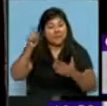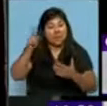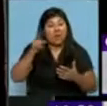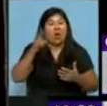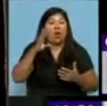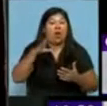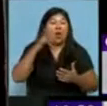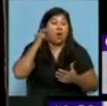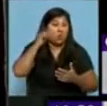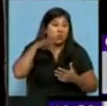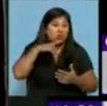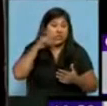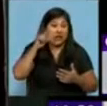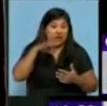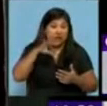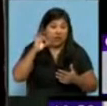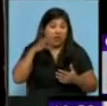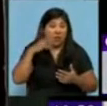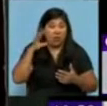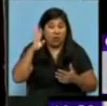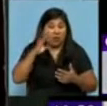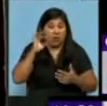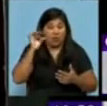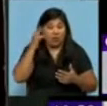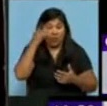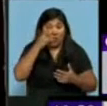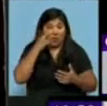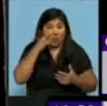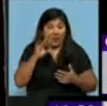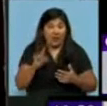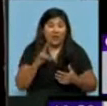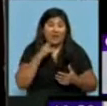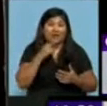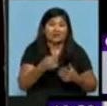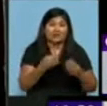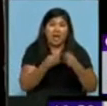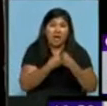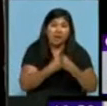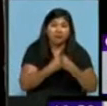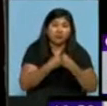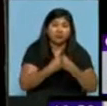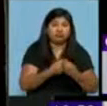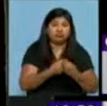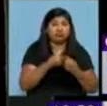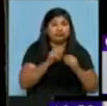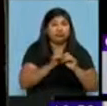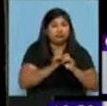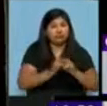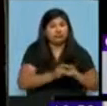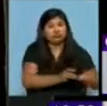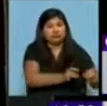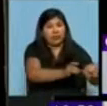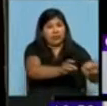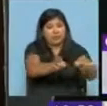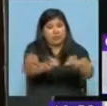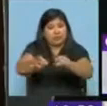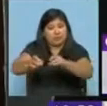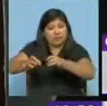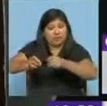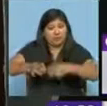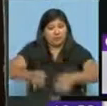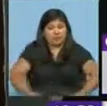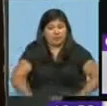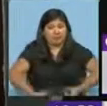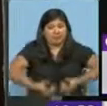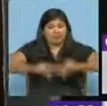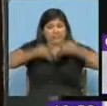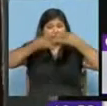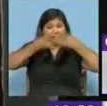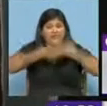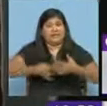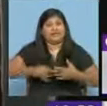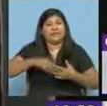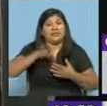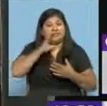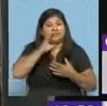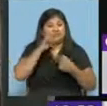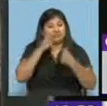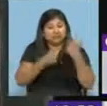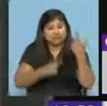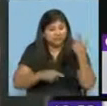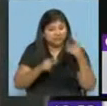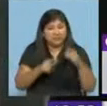Bouit, el alerta sanitario en infecciones de transmisión sexual, principalmente VIH, sífilis y tuberculosis,